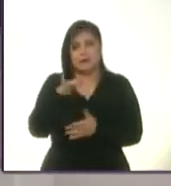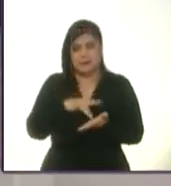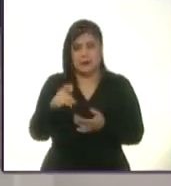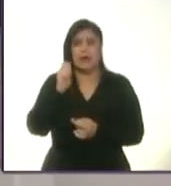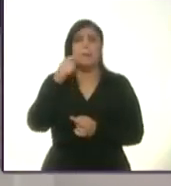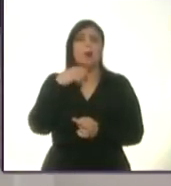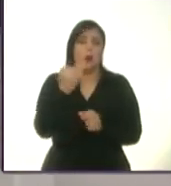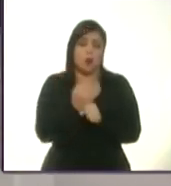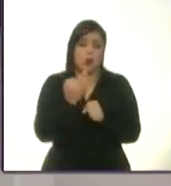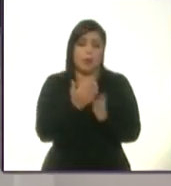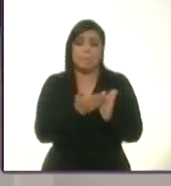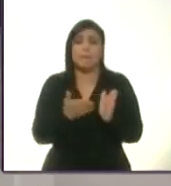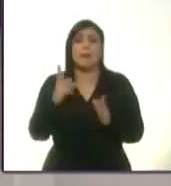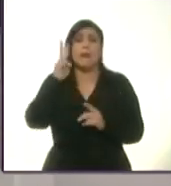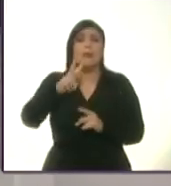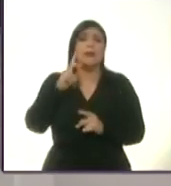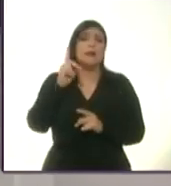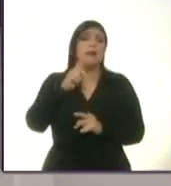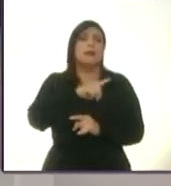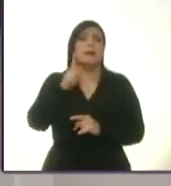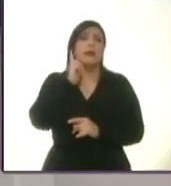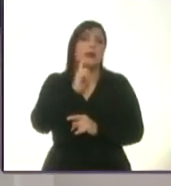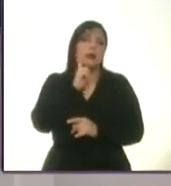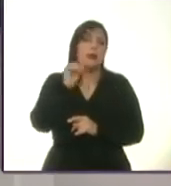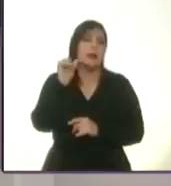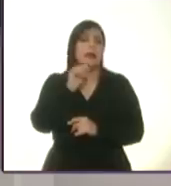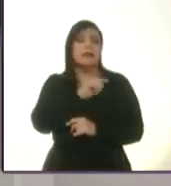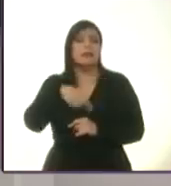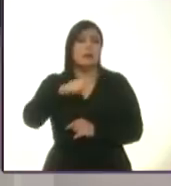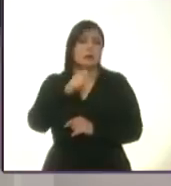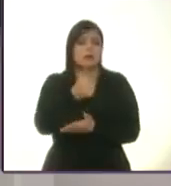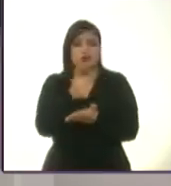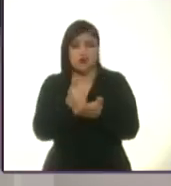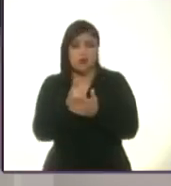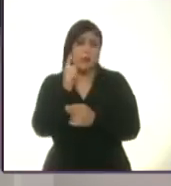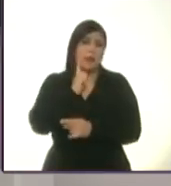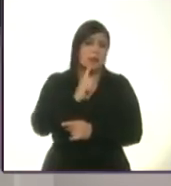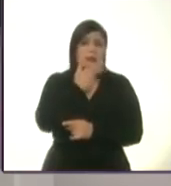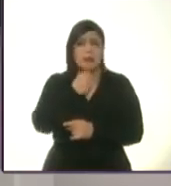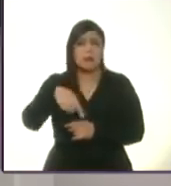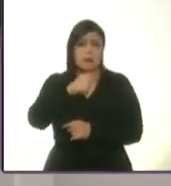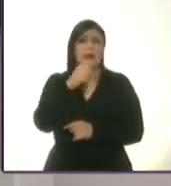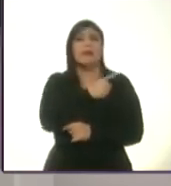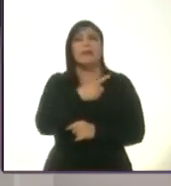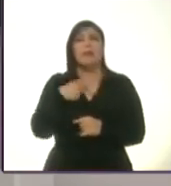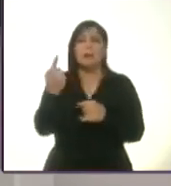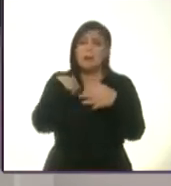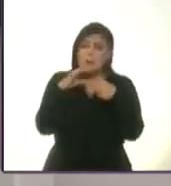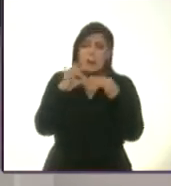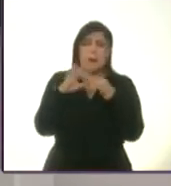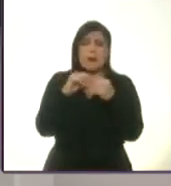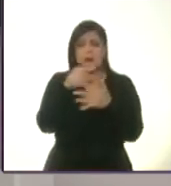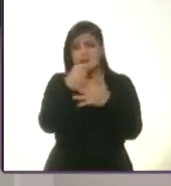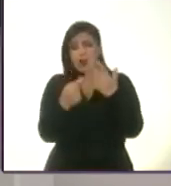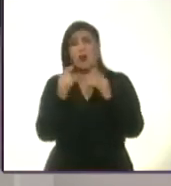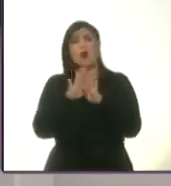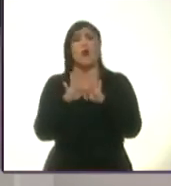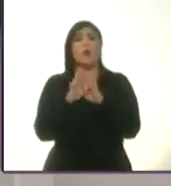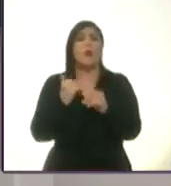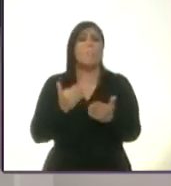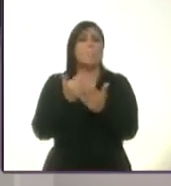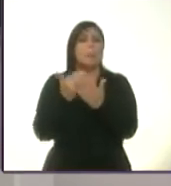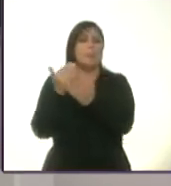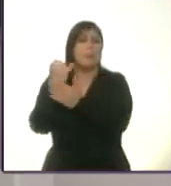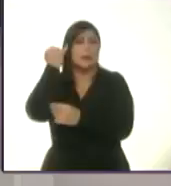espacio en el que las y los ciudadanos queremos escuchar una explicación de cómo van a dar forma a las propuestas que acaban